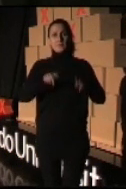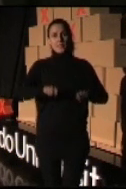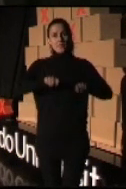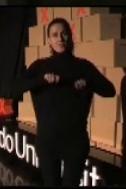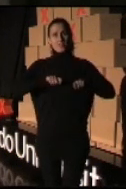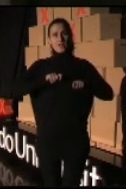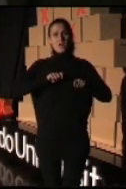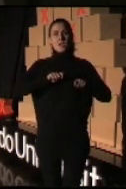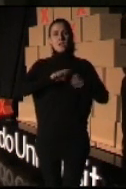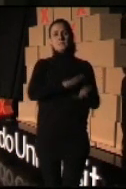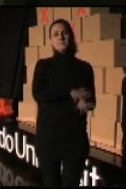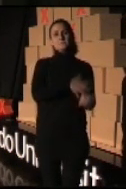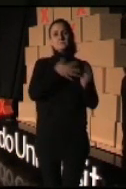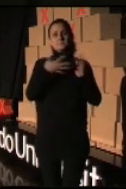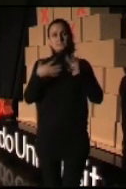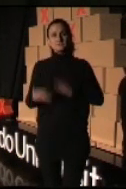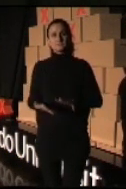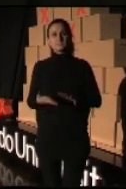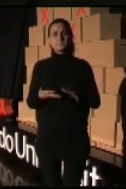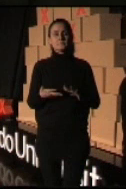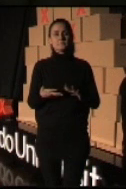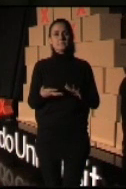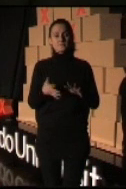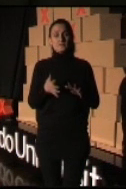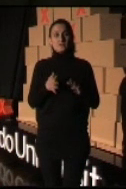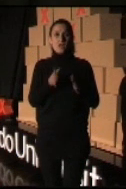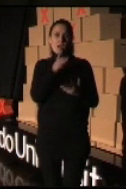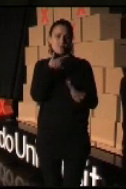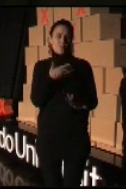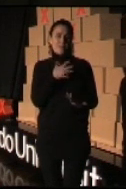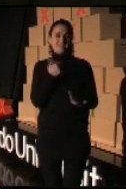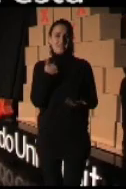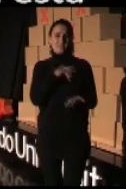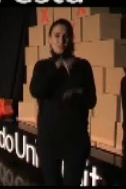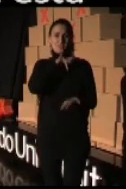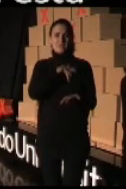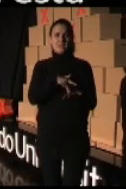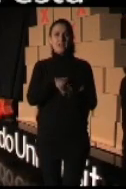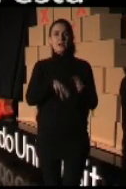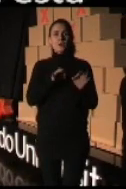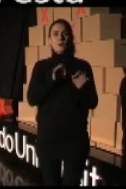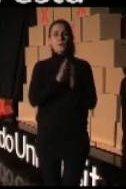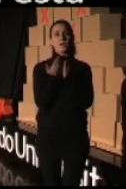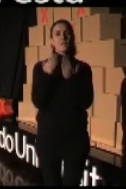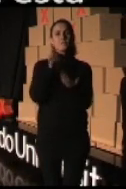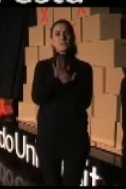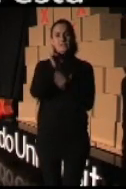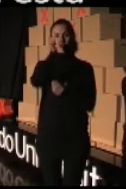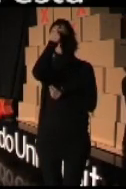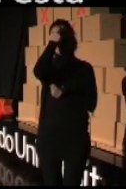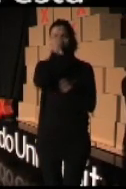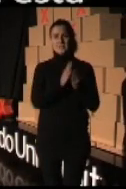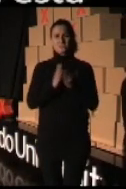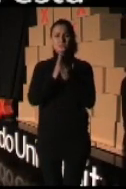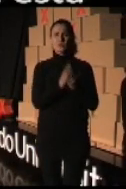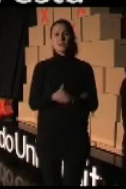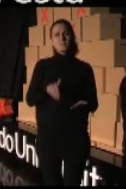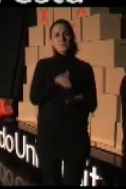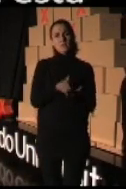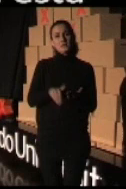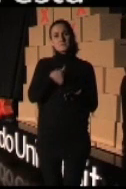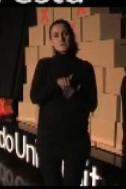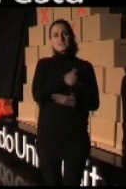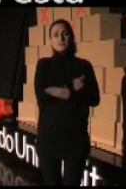va a transformar y está transformando ya nuestra manera de enfrentarnos a la enfermedad, ¿no? El estudio de miles de millones